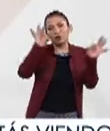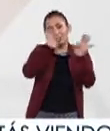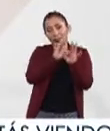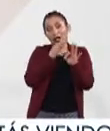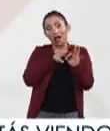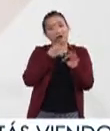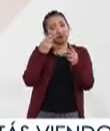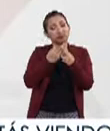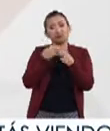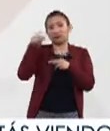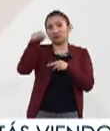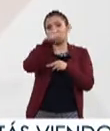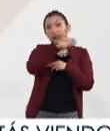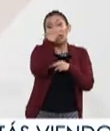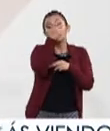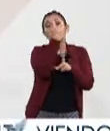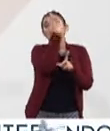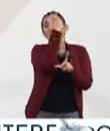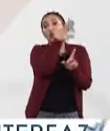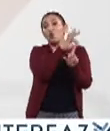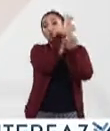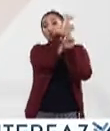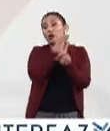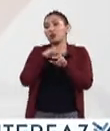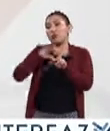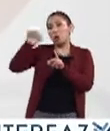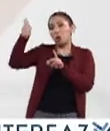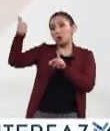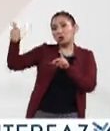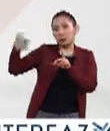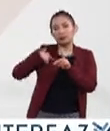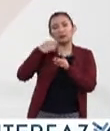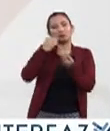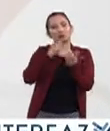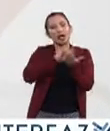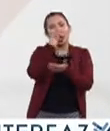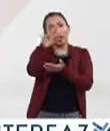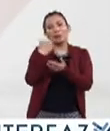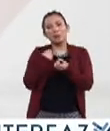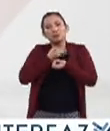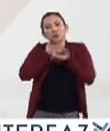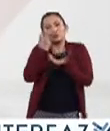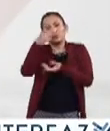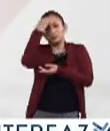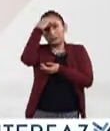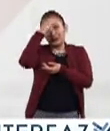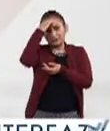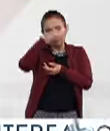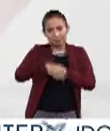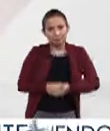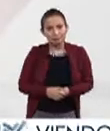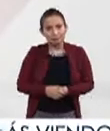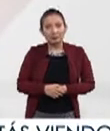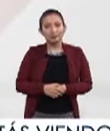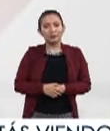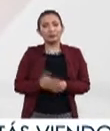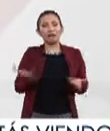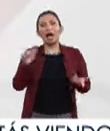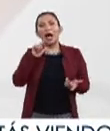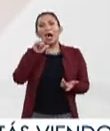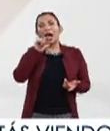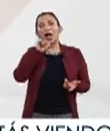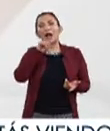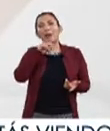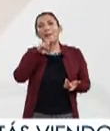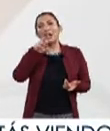importantes, que las hay muchas, esta es solo una de las que hemos estudiado. Así que te agradecemos mucho que nos hayas compartido tu experiencia,